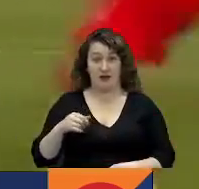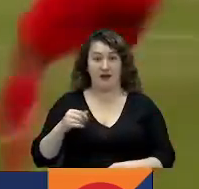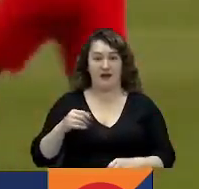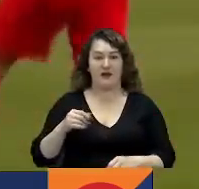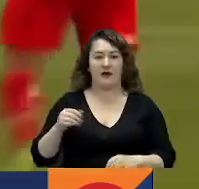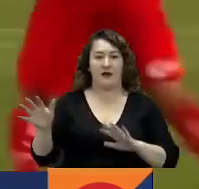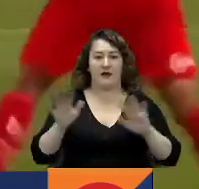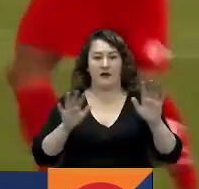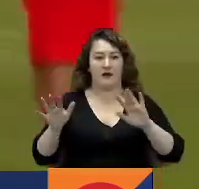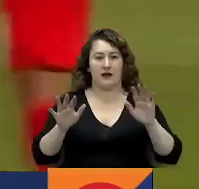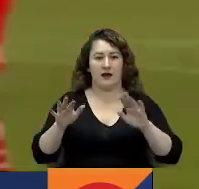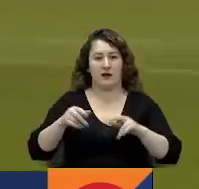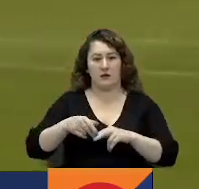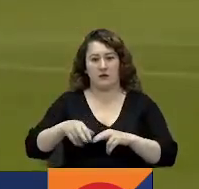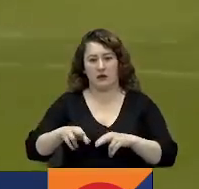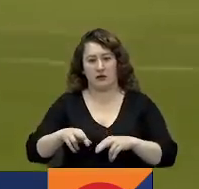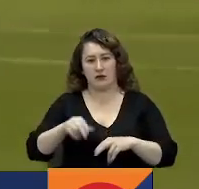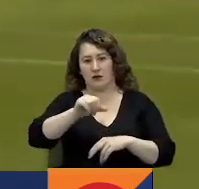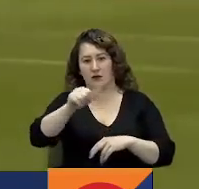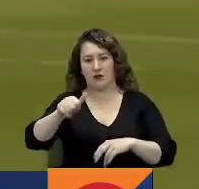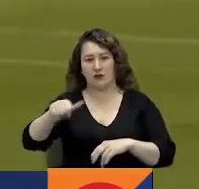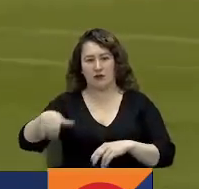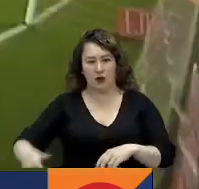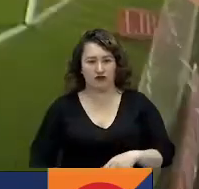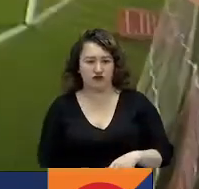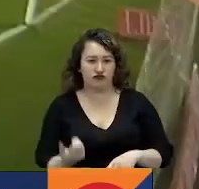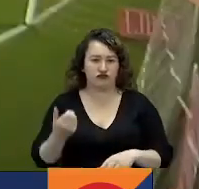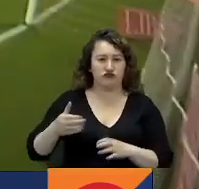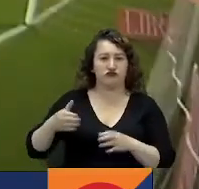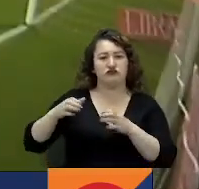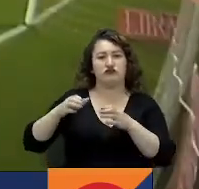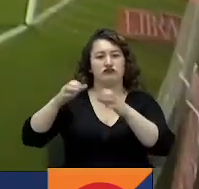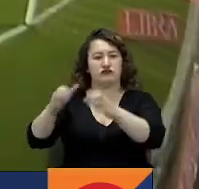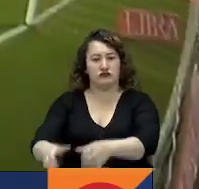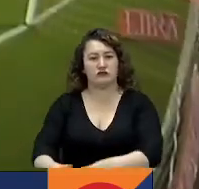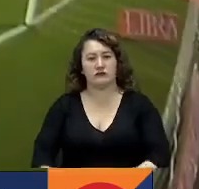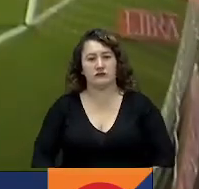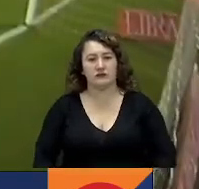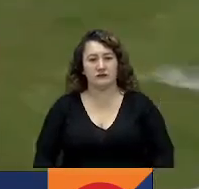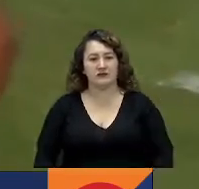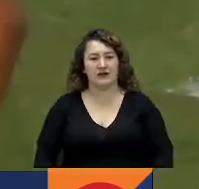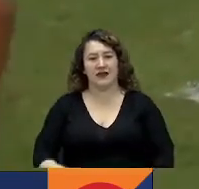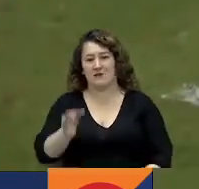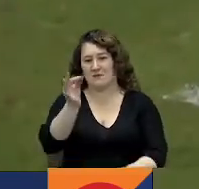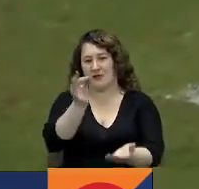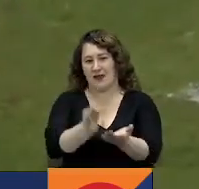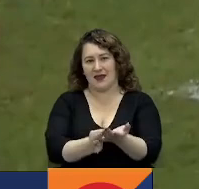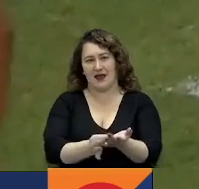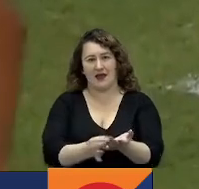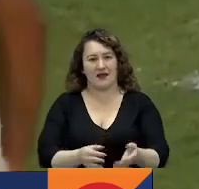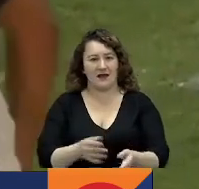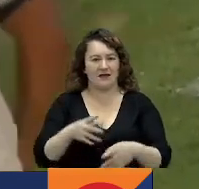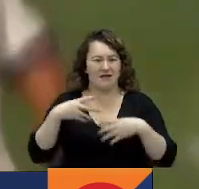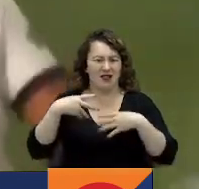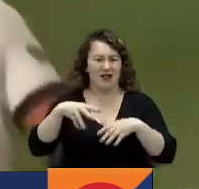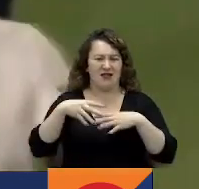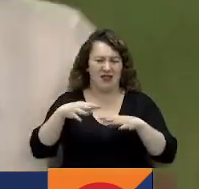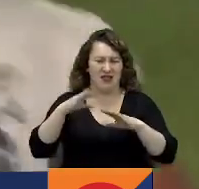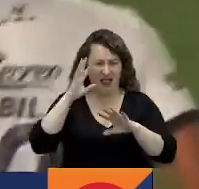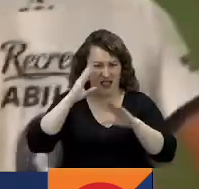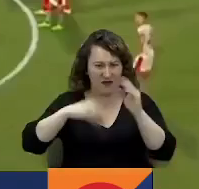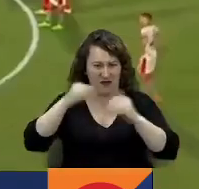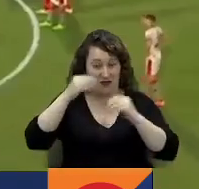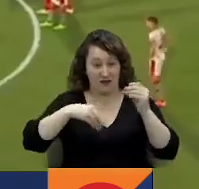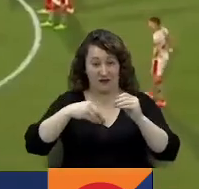con el pie y el defensa Paolo Goltz la tomó con la mano considerando que no estaba en juego. Penal claro, protestas, VAR